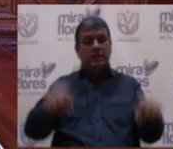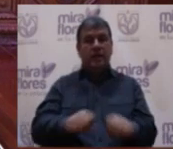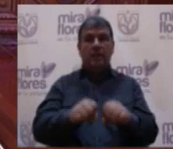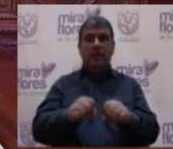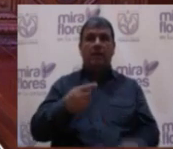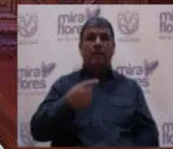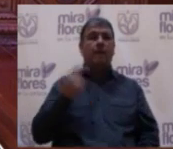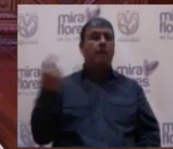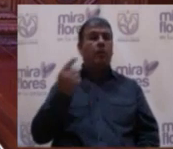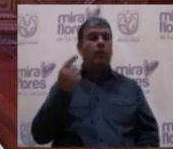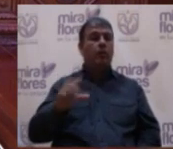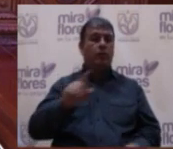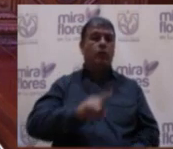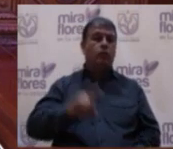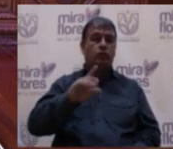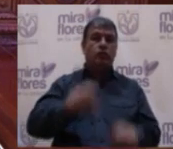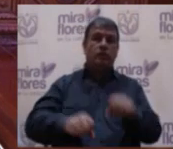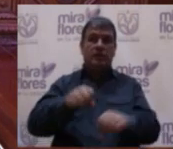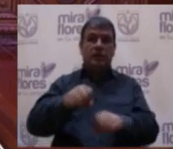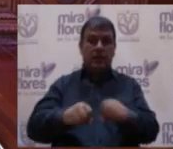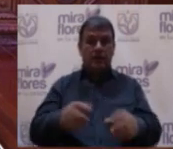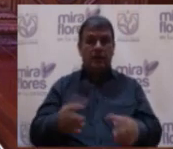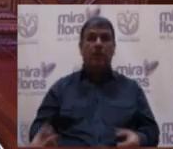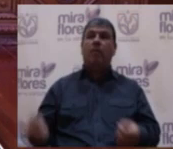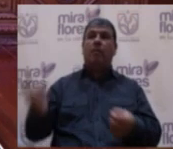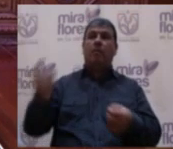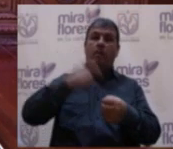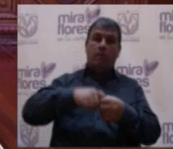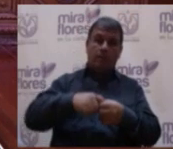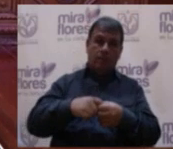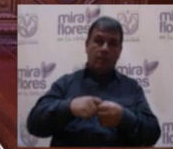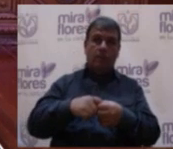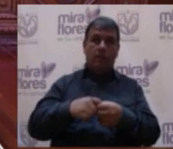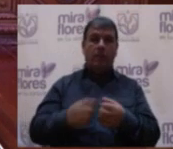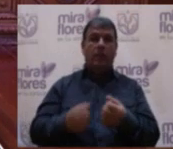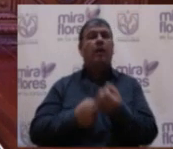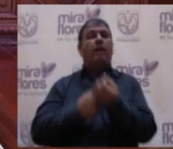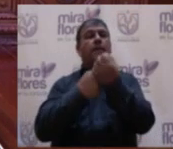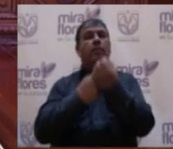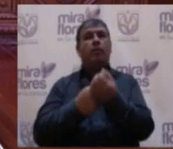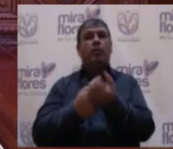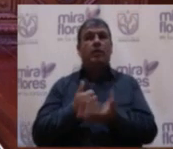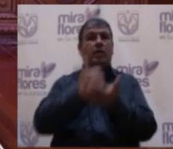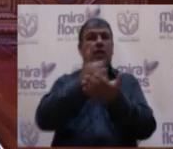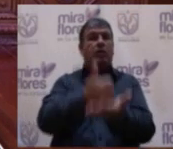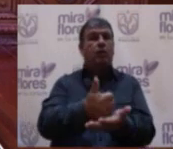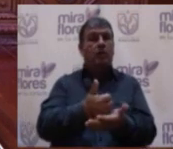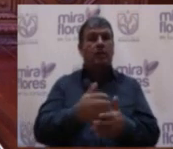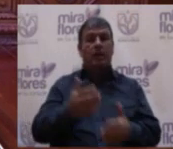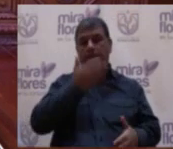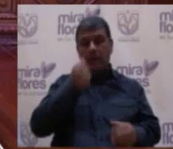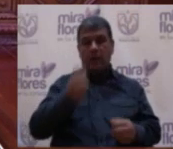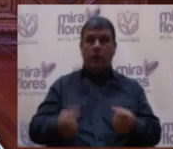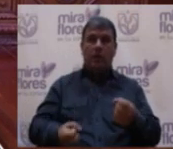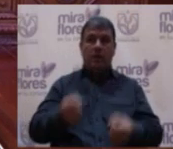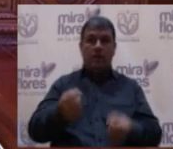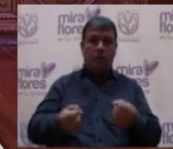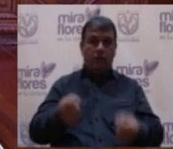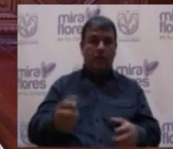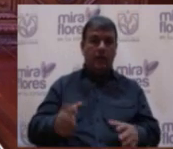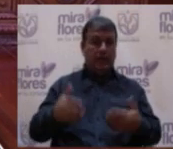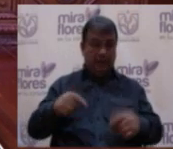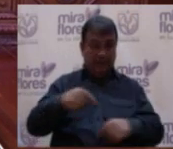de bicicletas como parte de un aporte para la mejora de la movilidad desde el